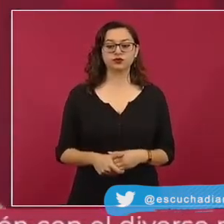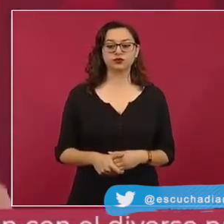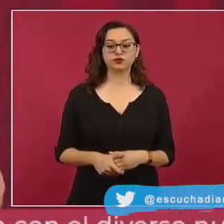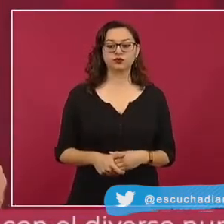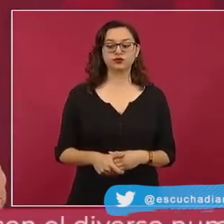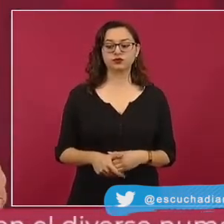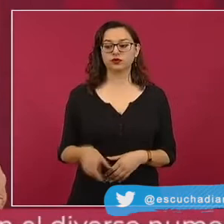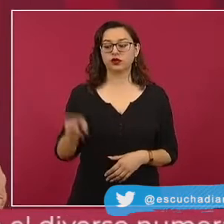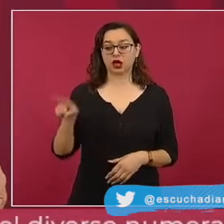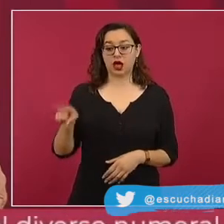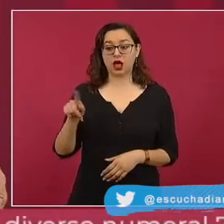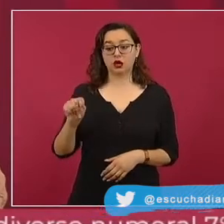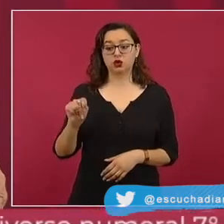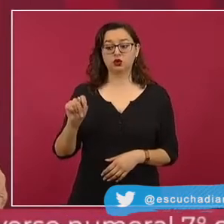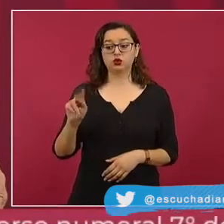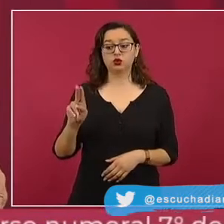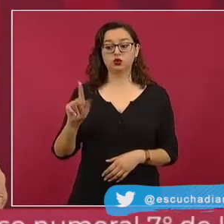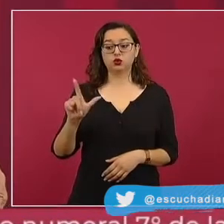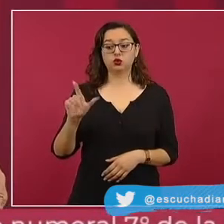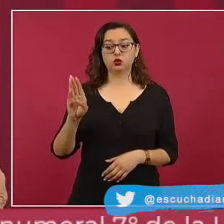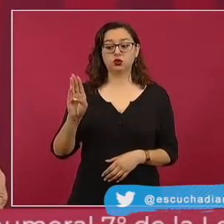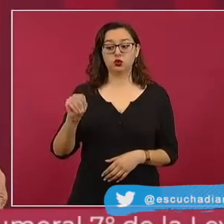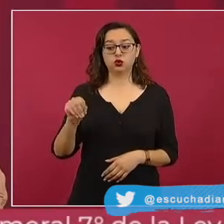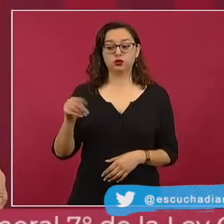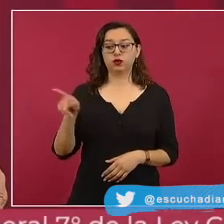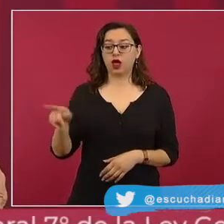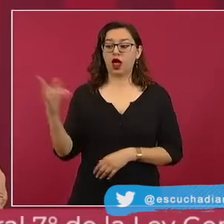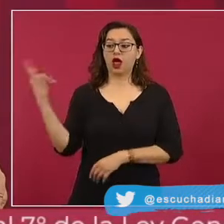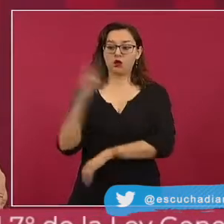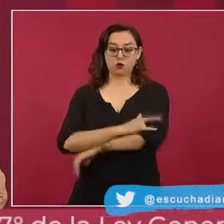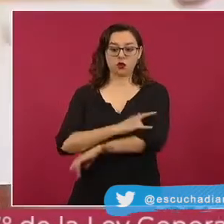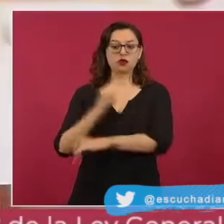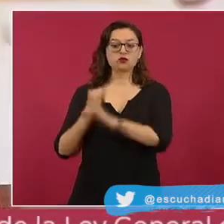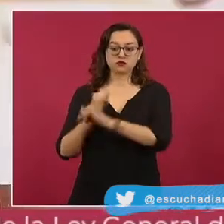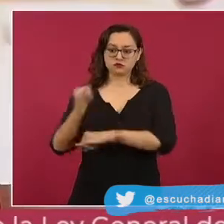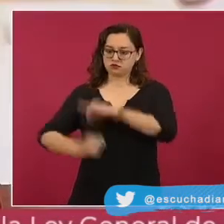morelos y de los usuarios de la ciudad de méxico y puebla